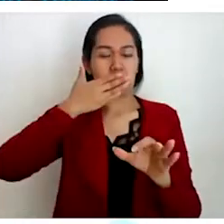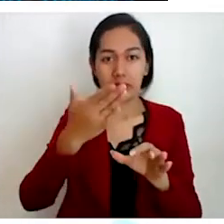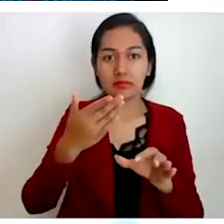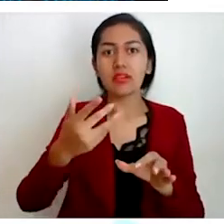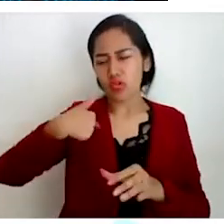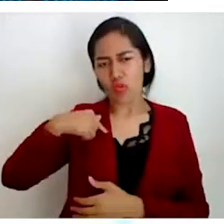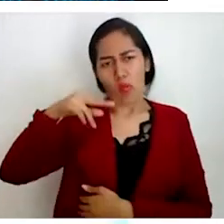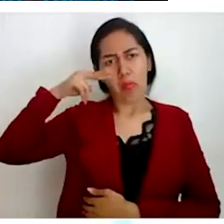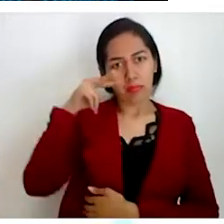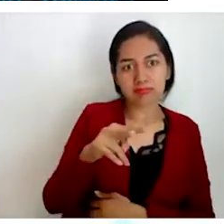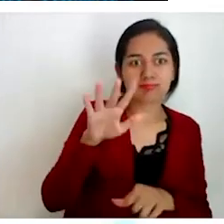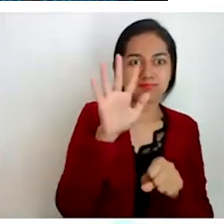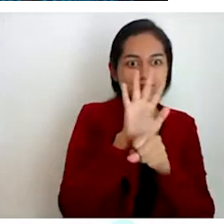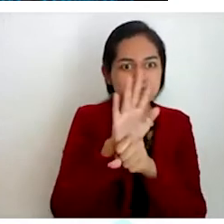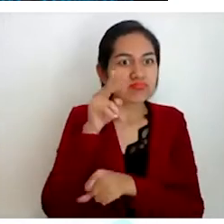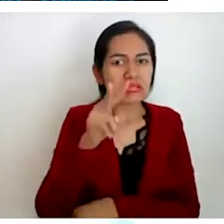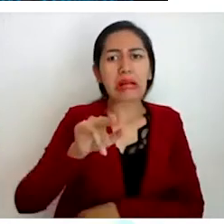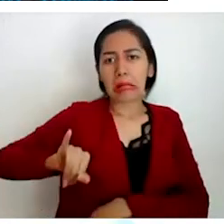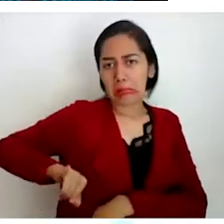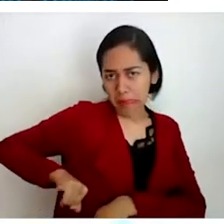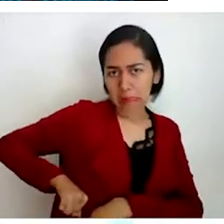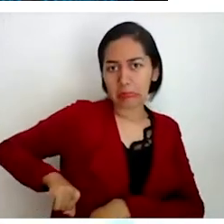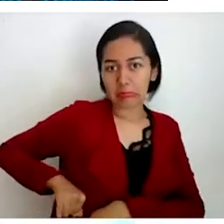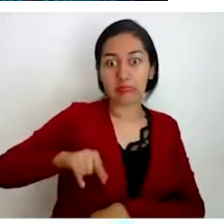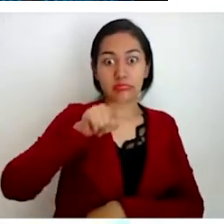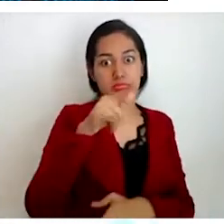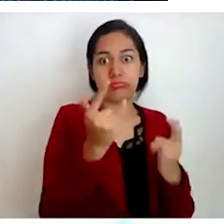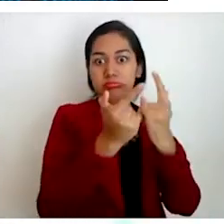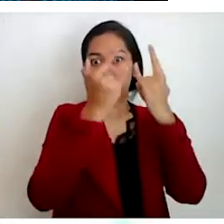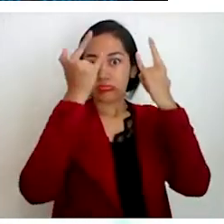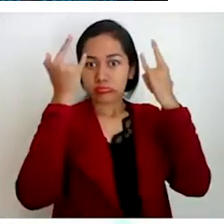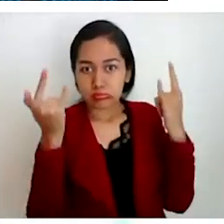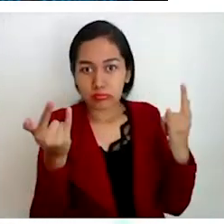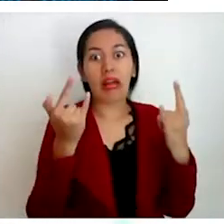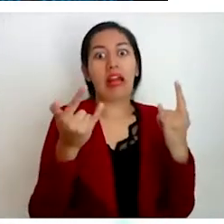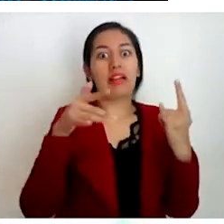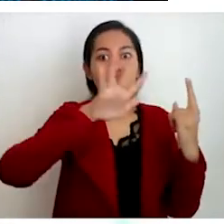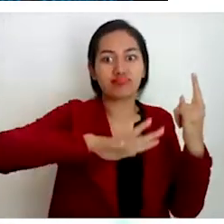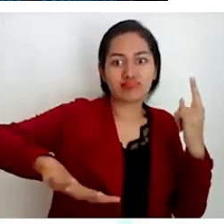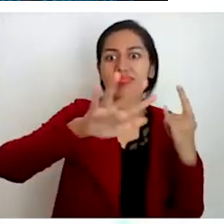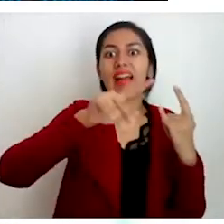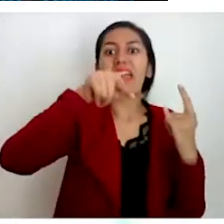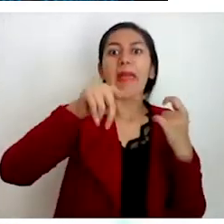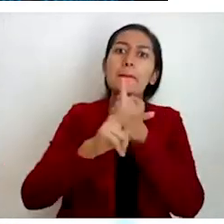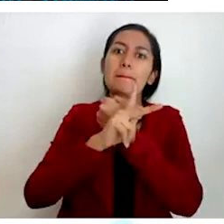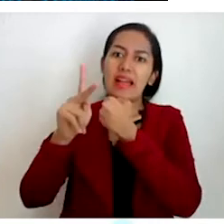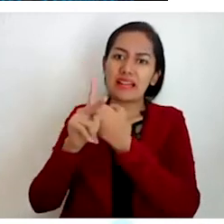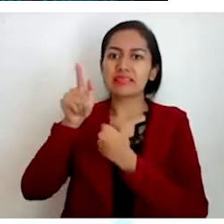es interesante, es una narrativa muy propia de un género o un estilo coreano, pero que